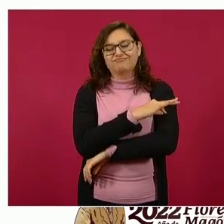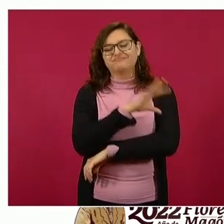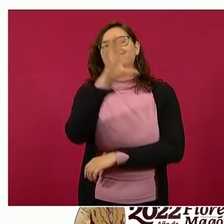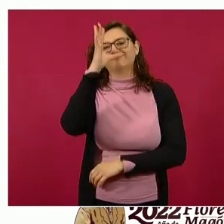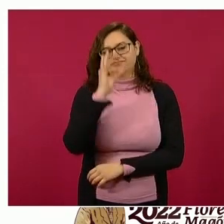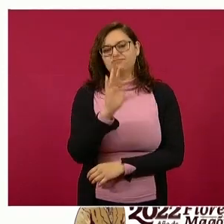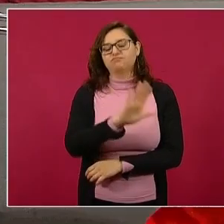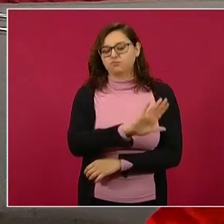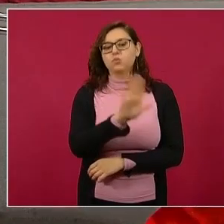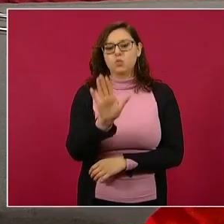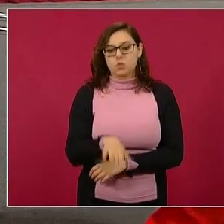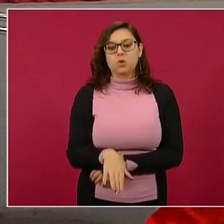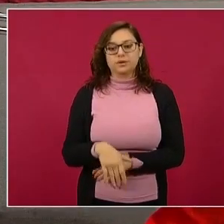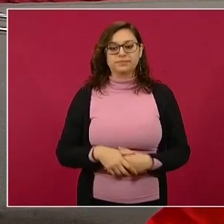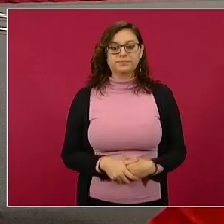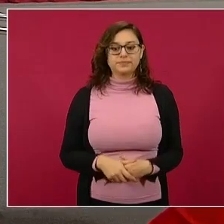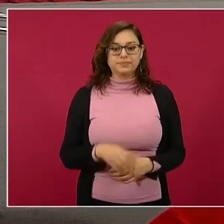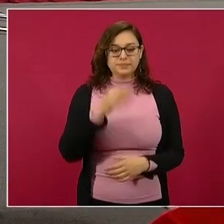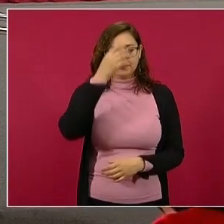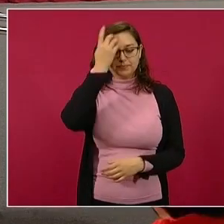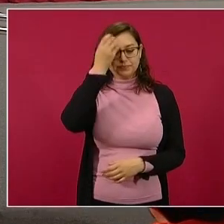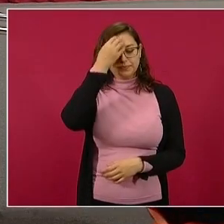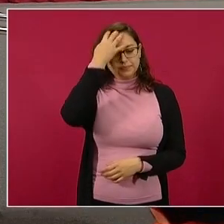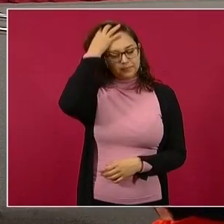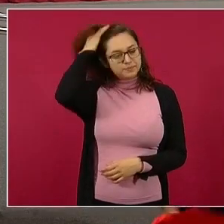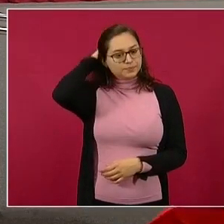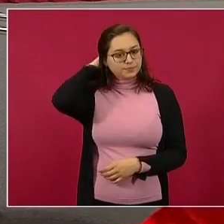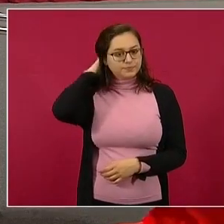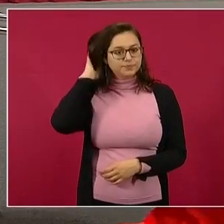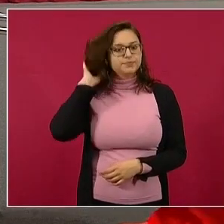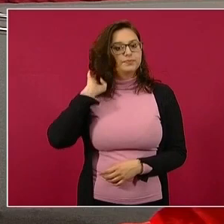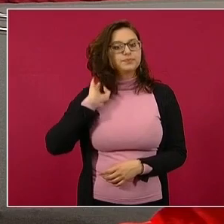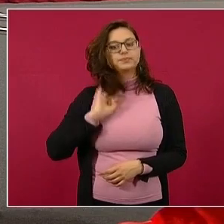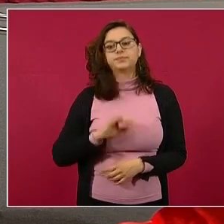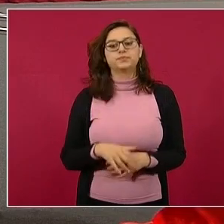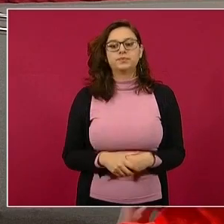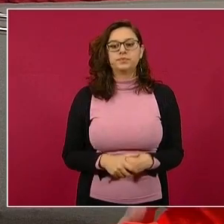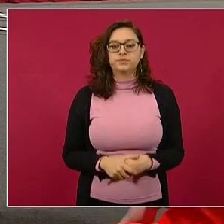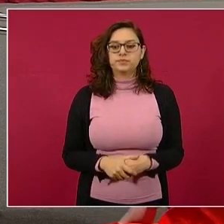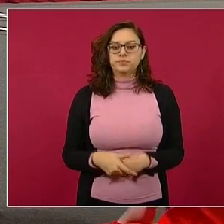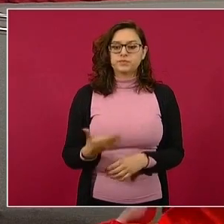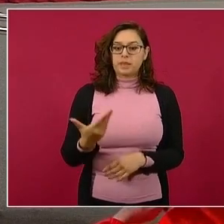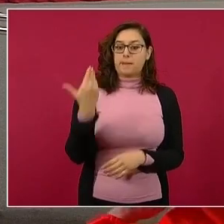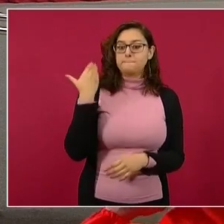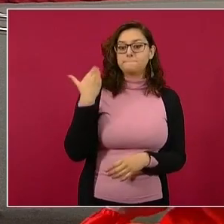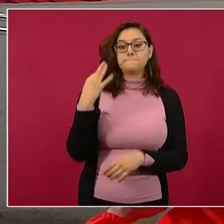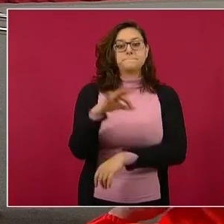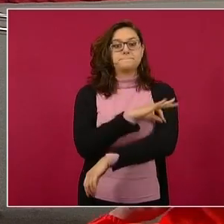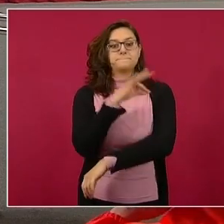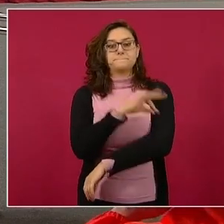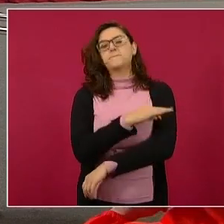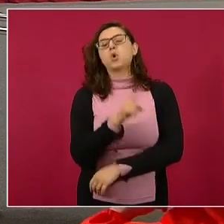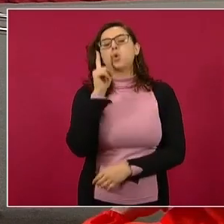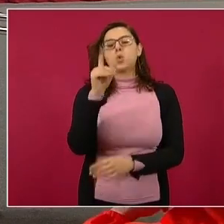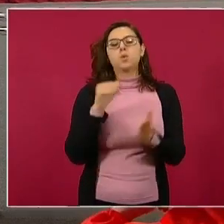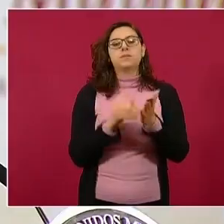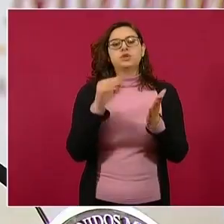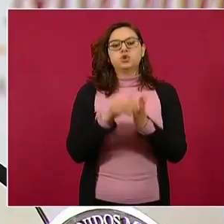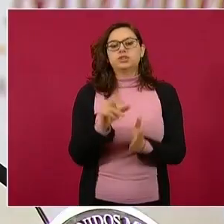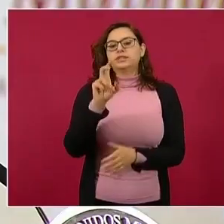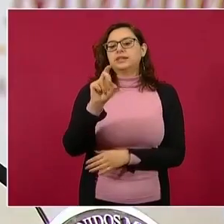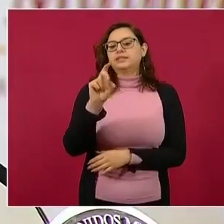La siguiente. En el corte más reciente tuvimos muy buena aplicación de vacunas, arriba de